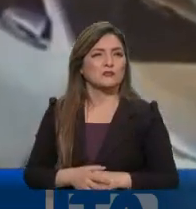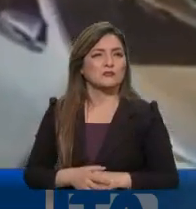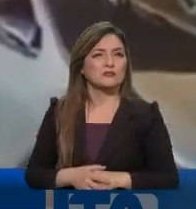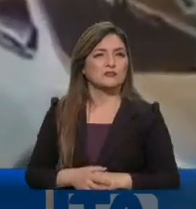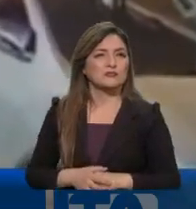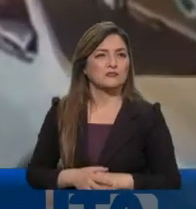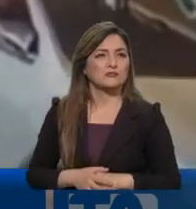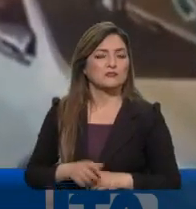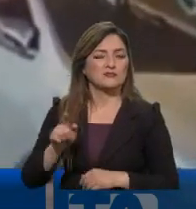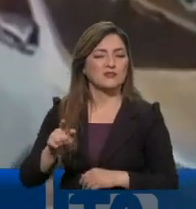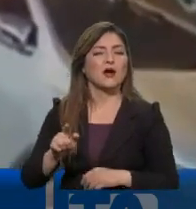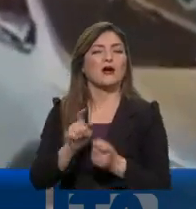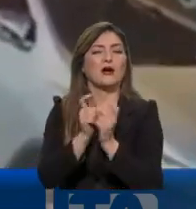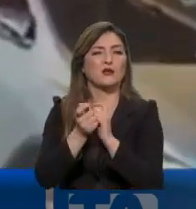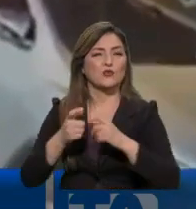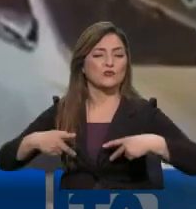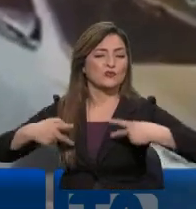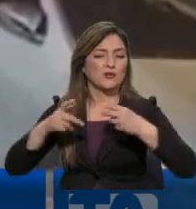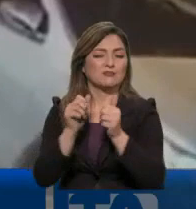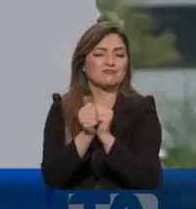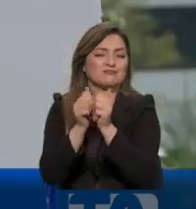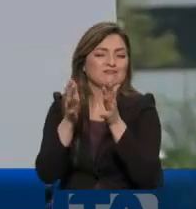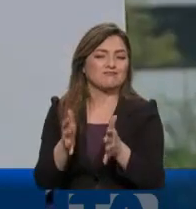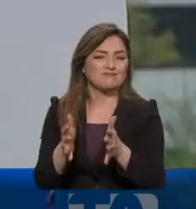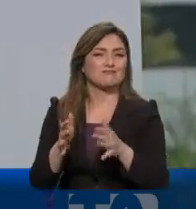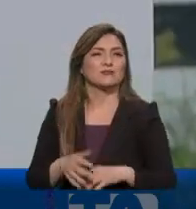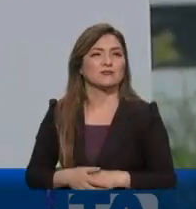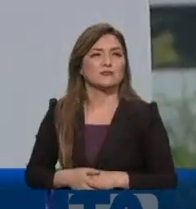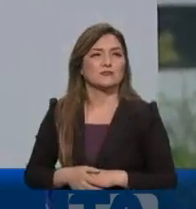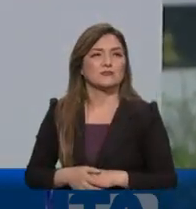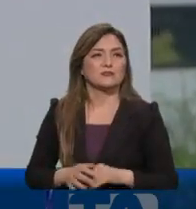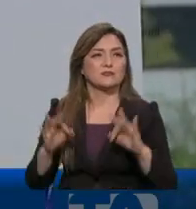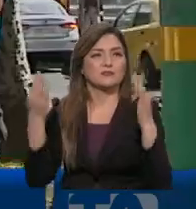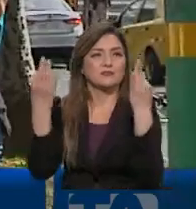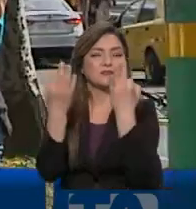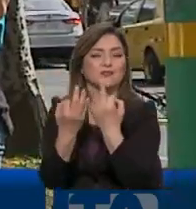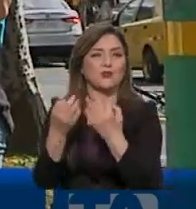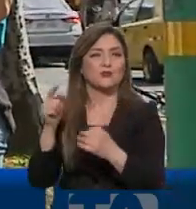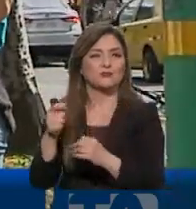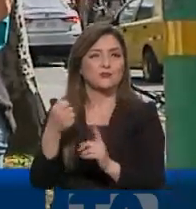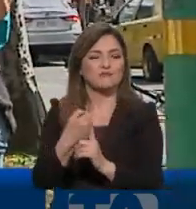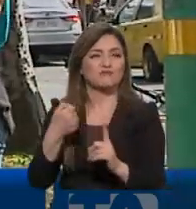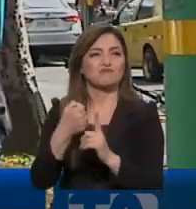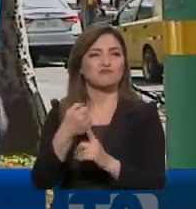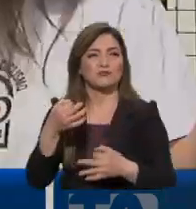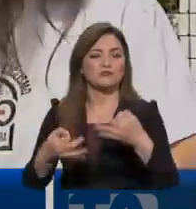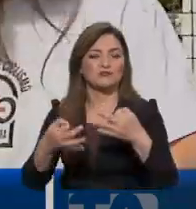solo cambió drásticamente la vida del deportista de élite, sino también la de una familia que ha tenido que exigir